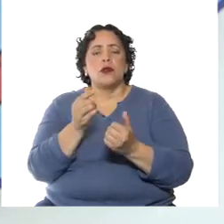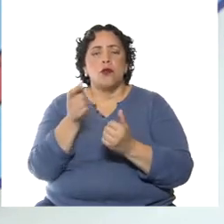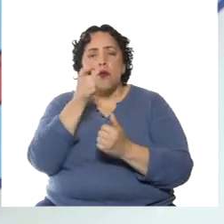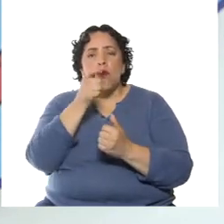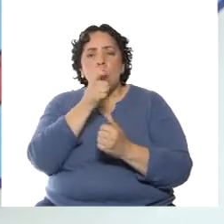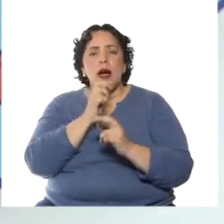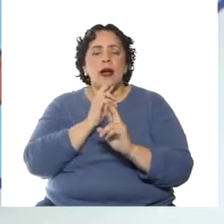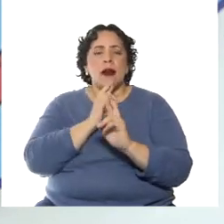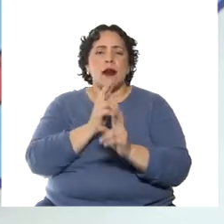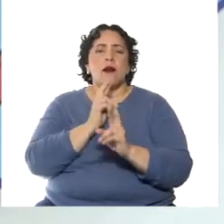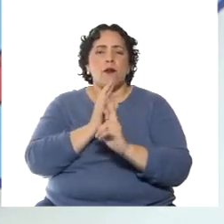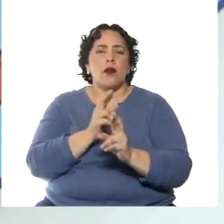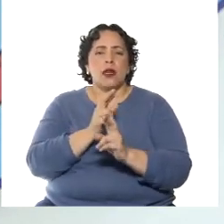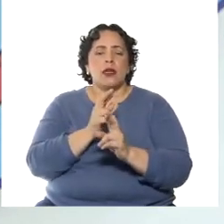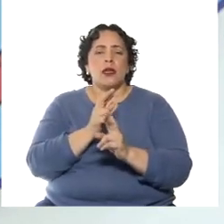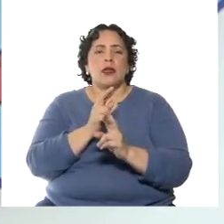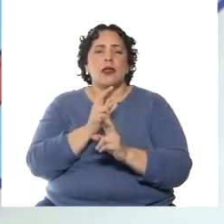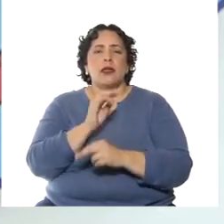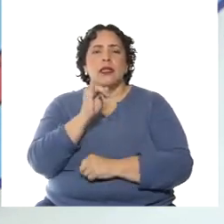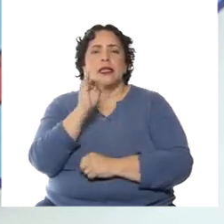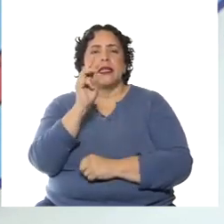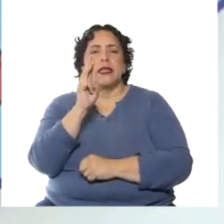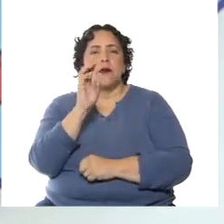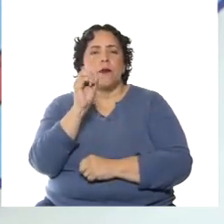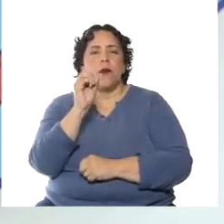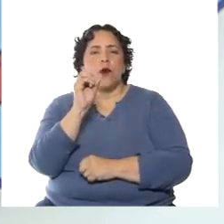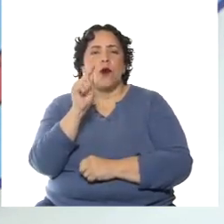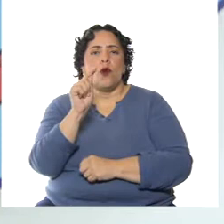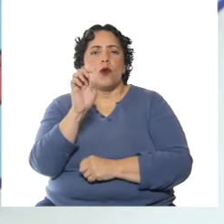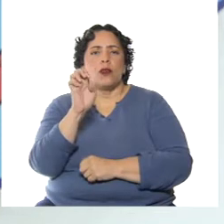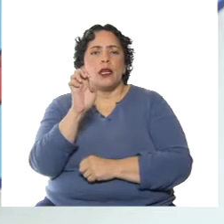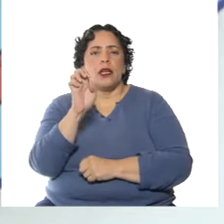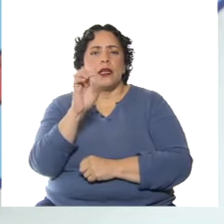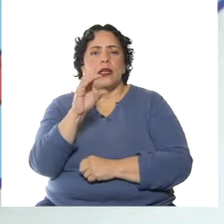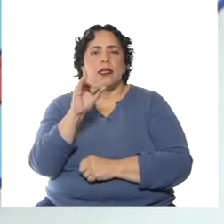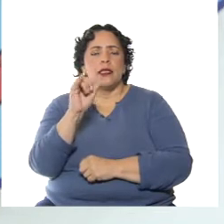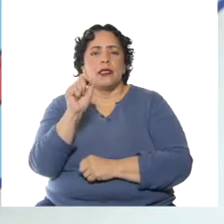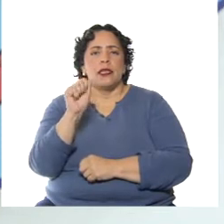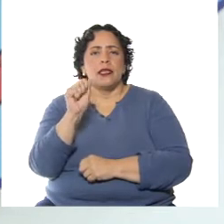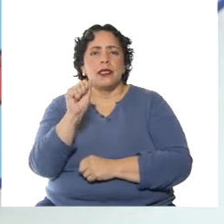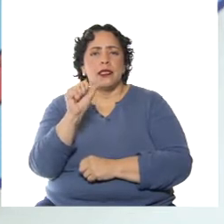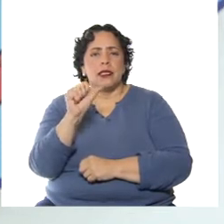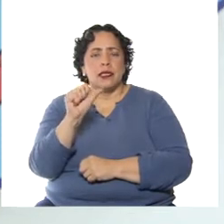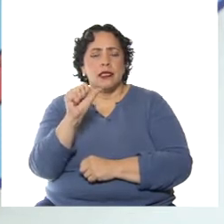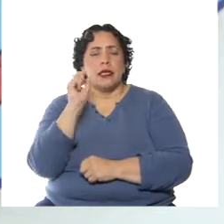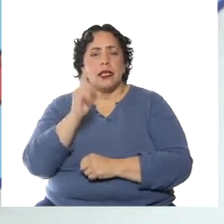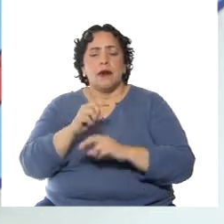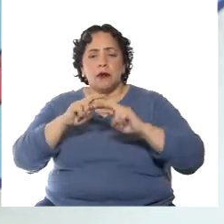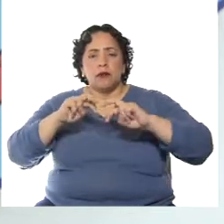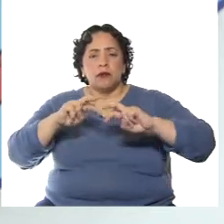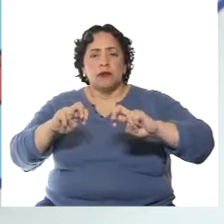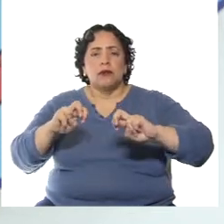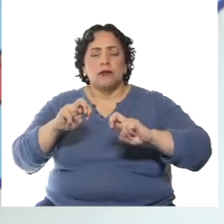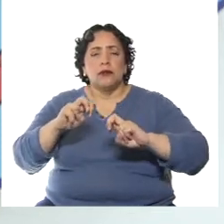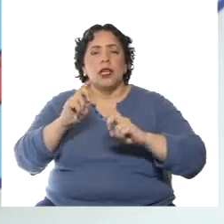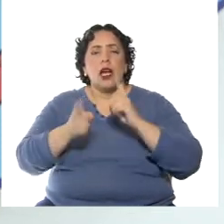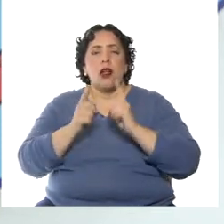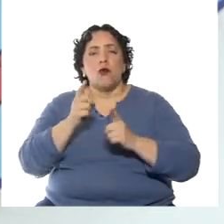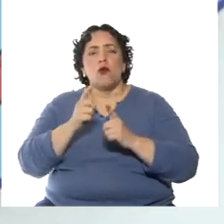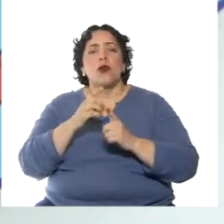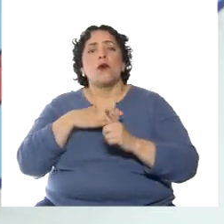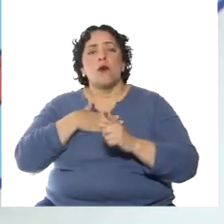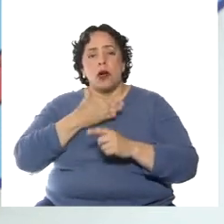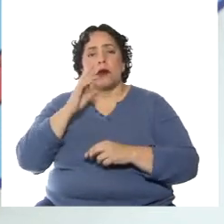probables respuestas se denominan hipótesis. Las hipótesis deben ser verificadas mediante la experimentación, al punto que algunas pueden